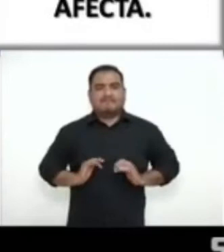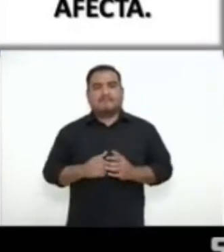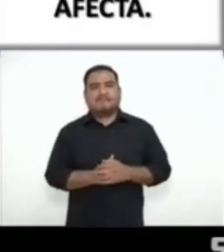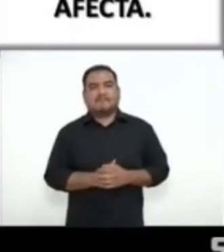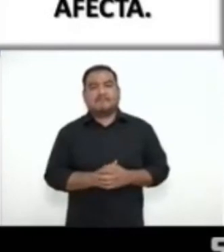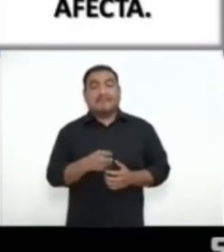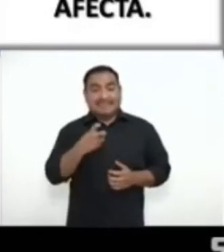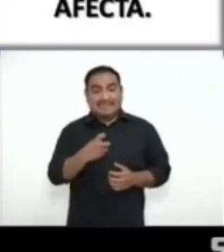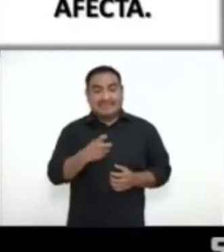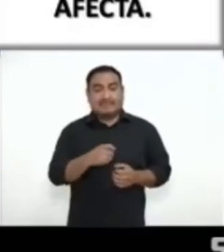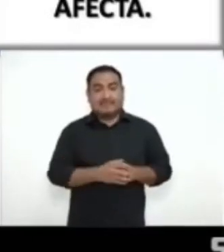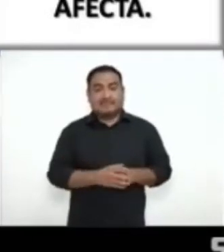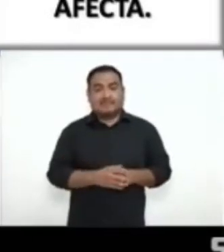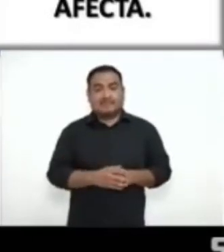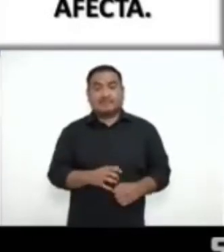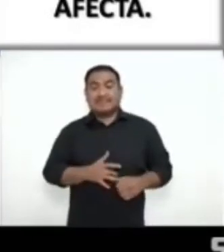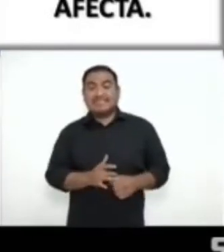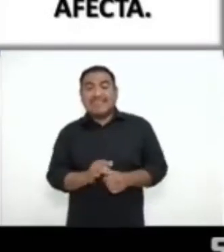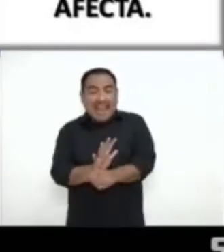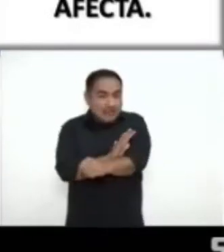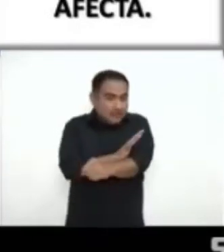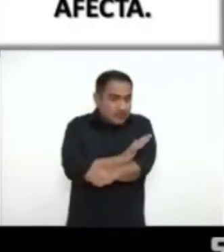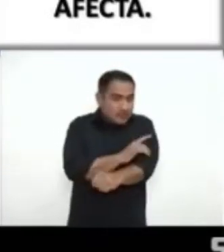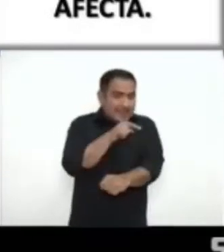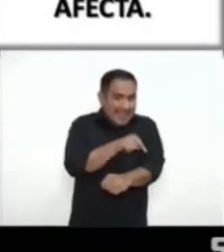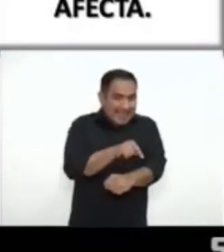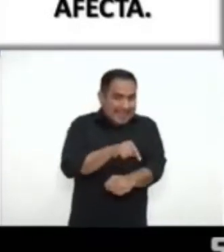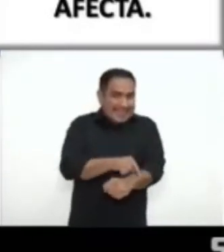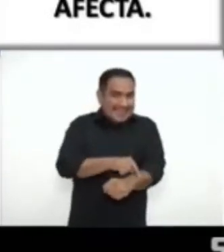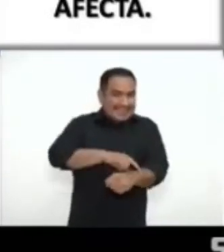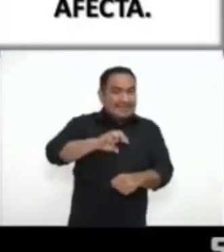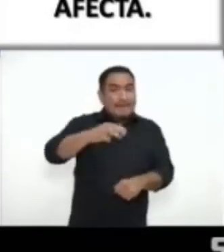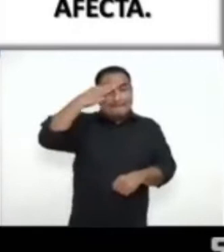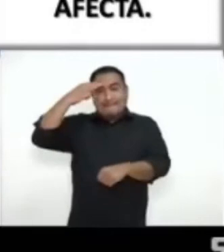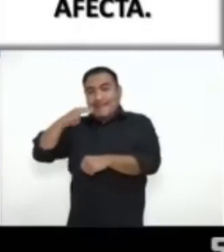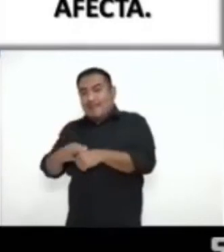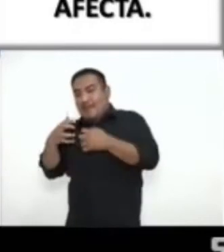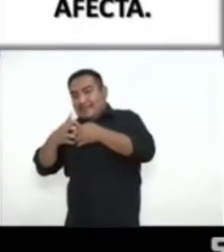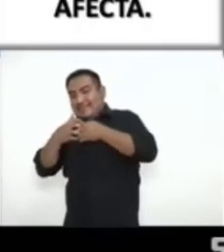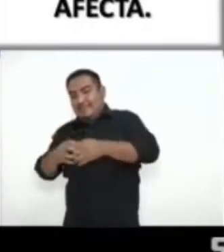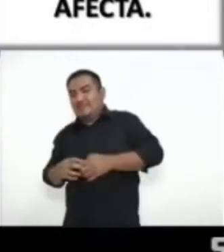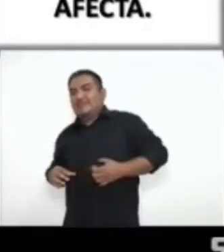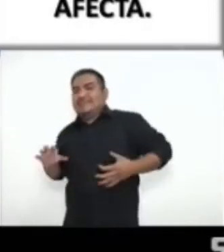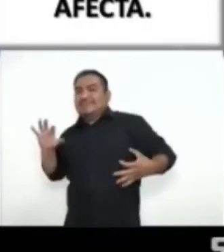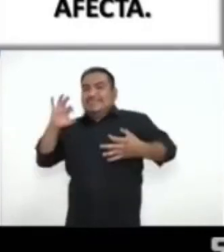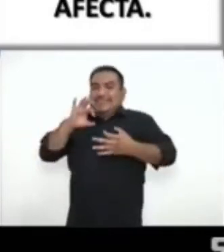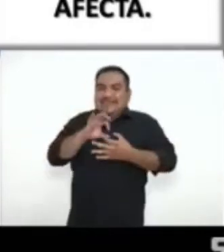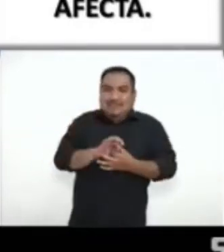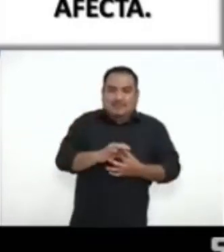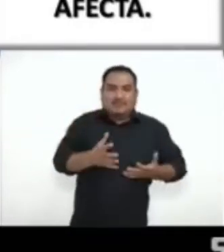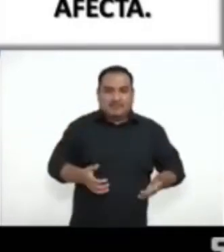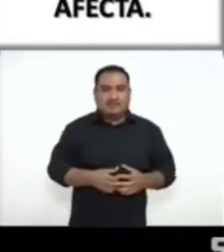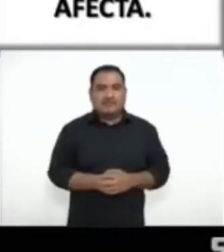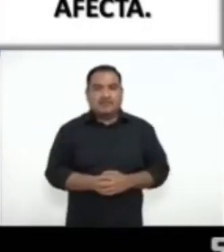Esta emoción se expresa a través del resentir en mi cuerpo. Pero así como fue este momento